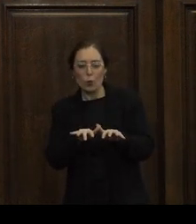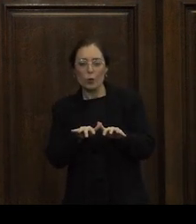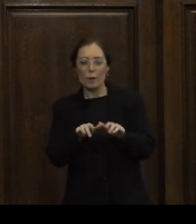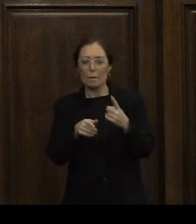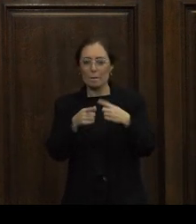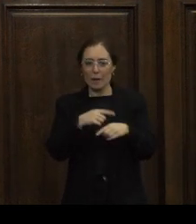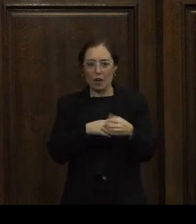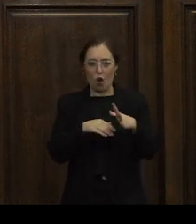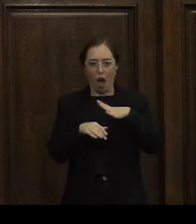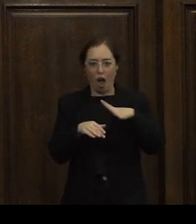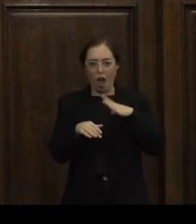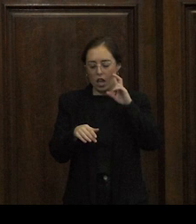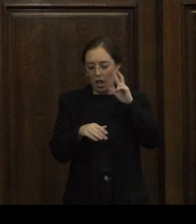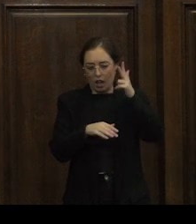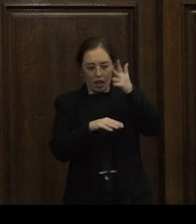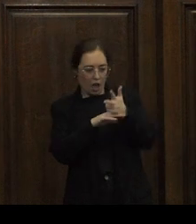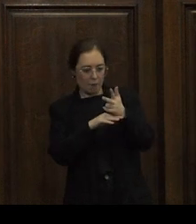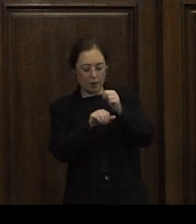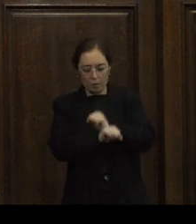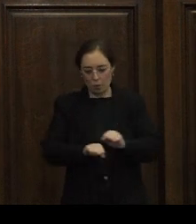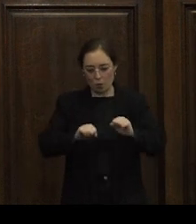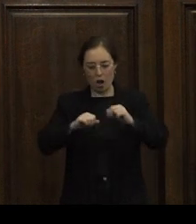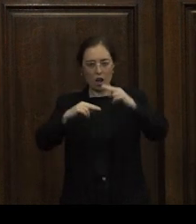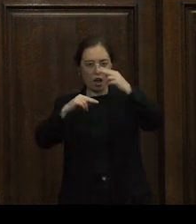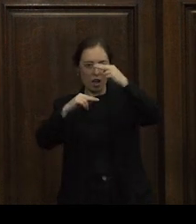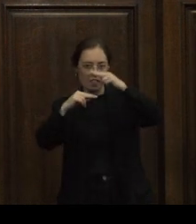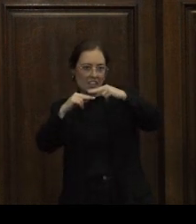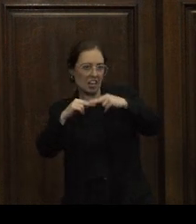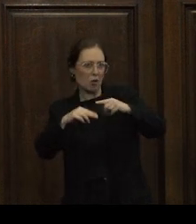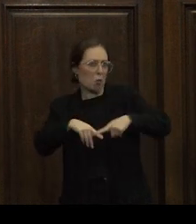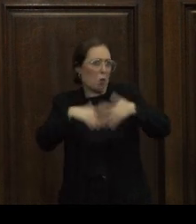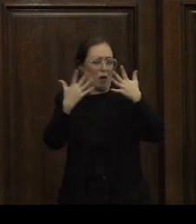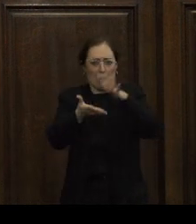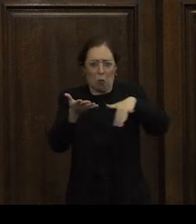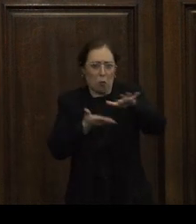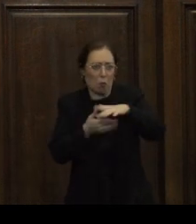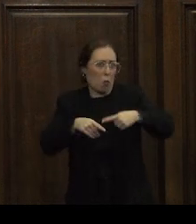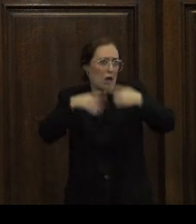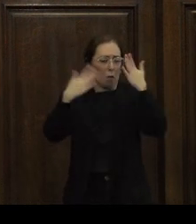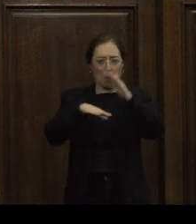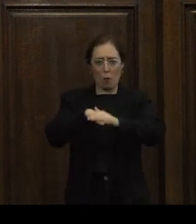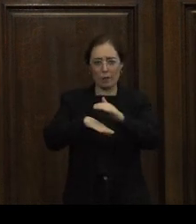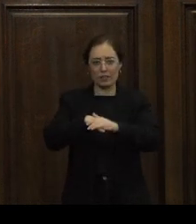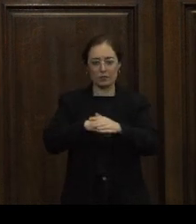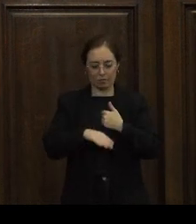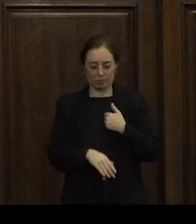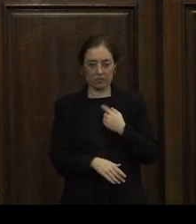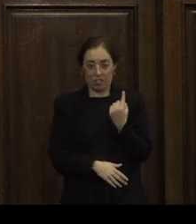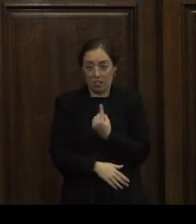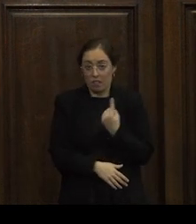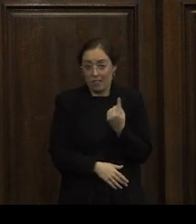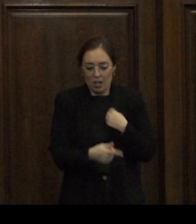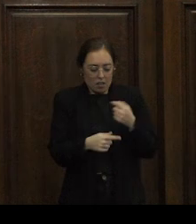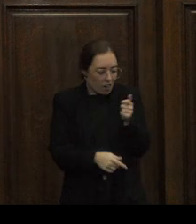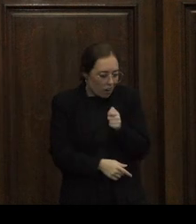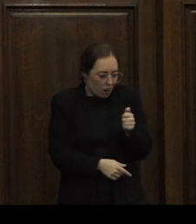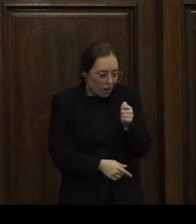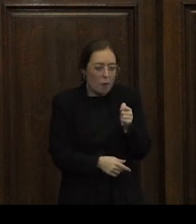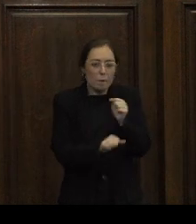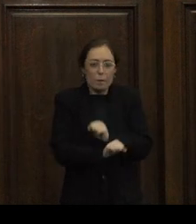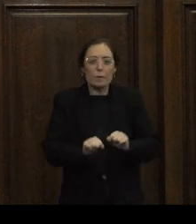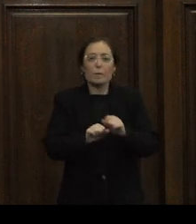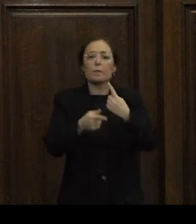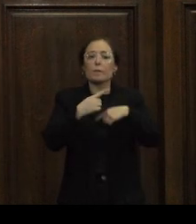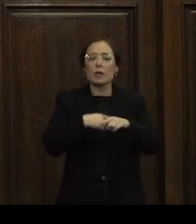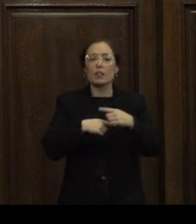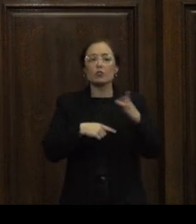tiene pantalla, cámara y acceso a redes en todo momento, en cualquier lugar, de uso individual, ¿no? Y esa compatibilidad entre